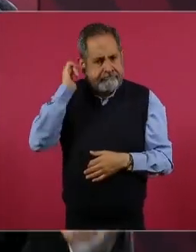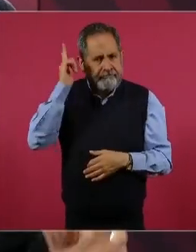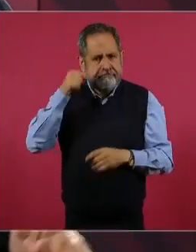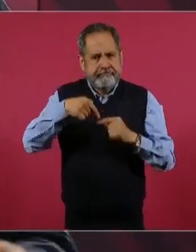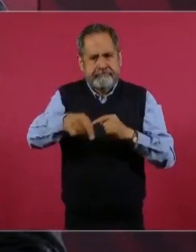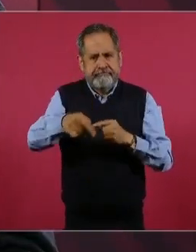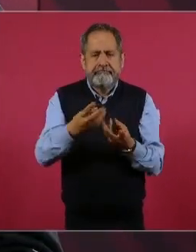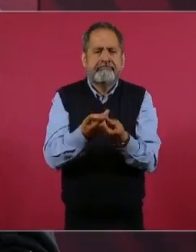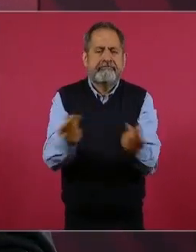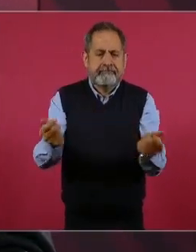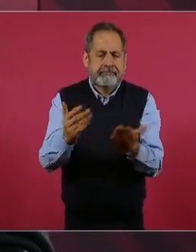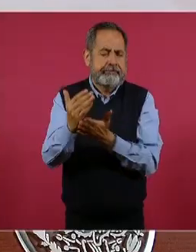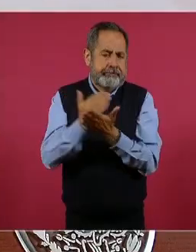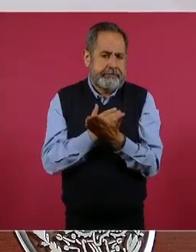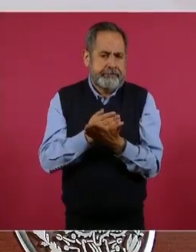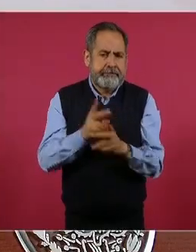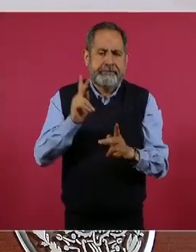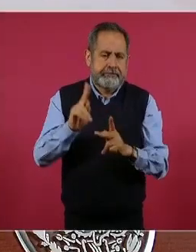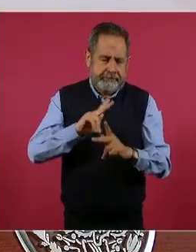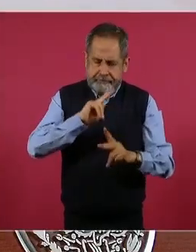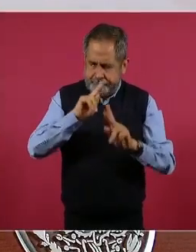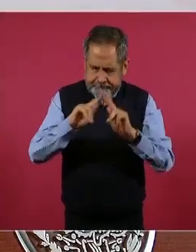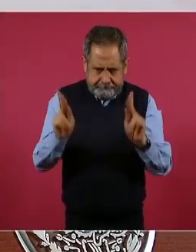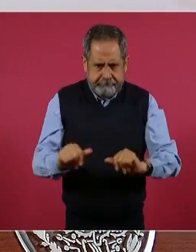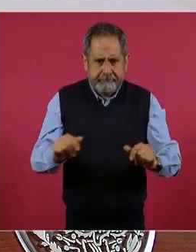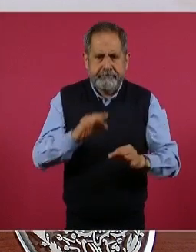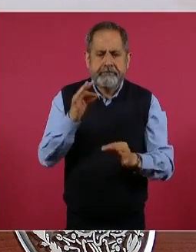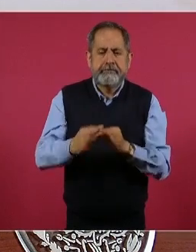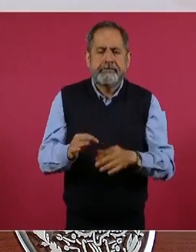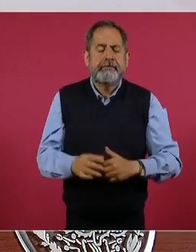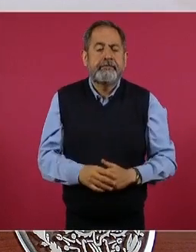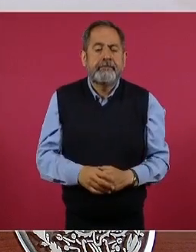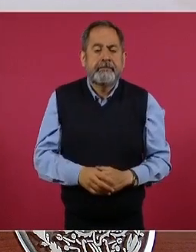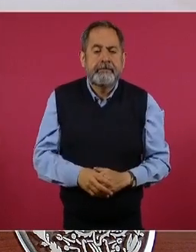se llegue a un acuerdo.